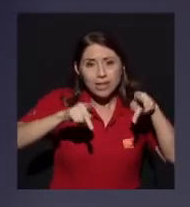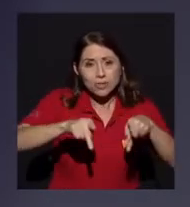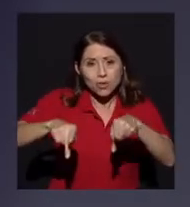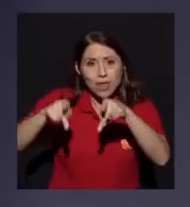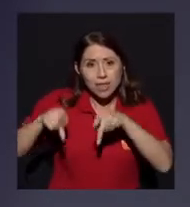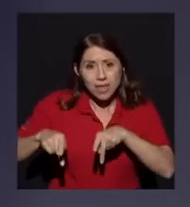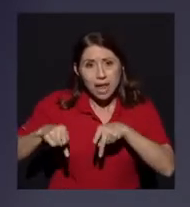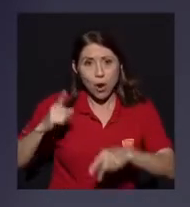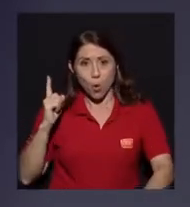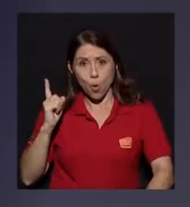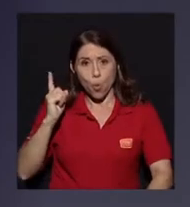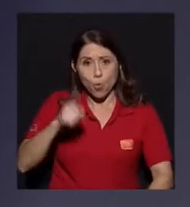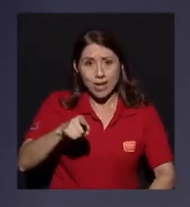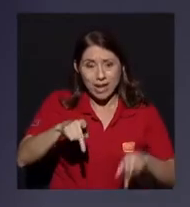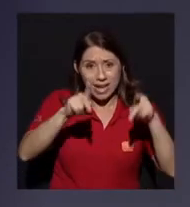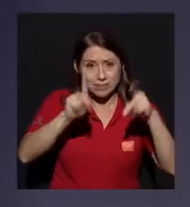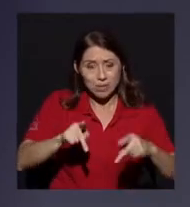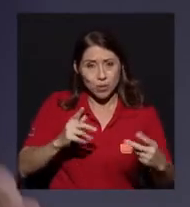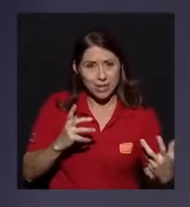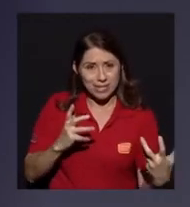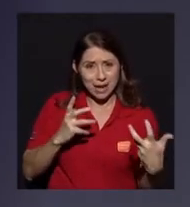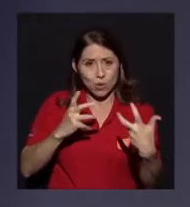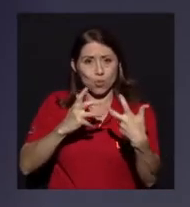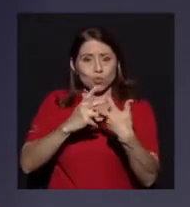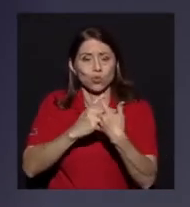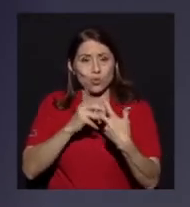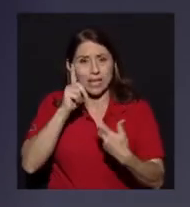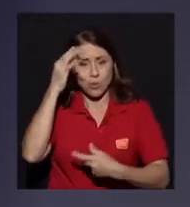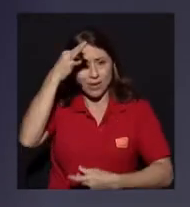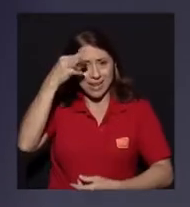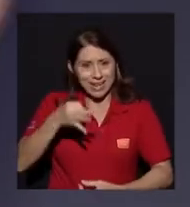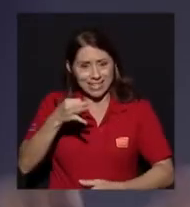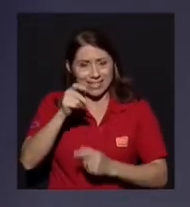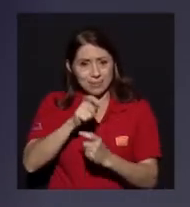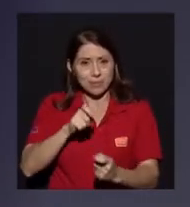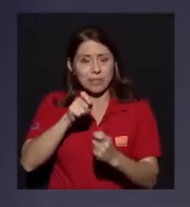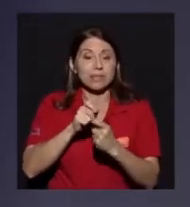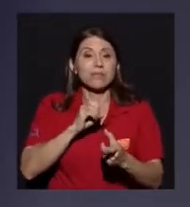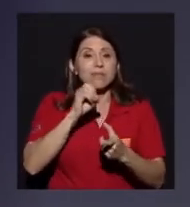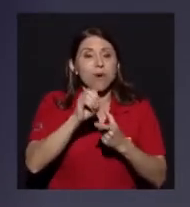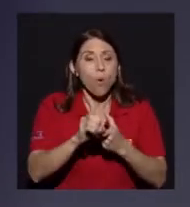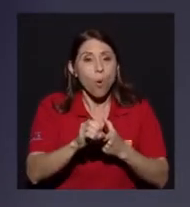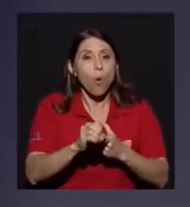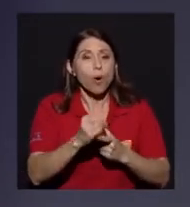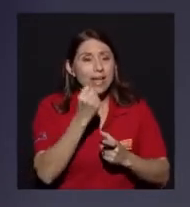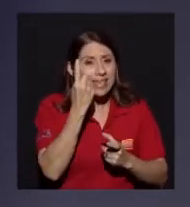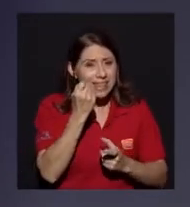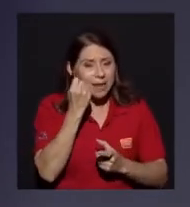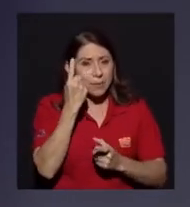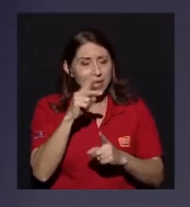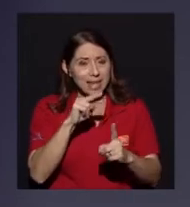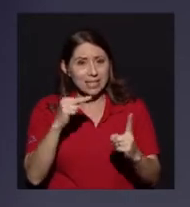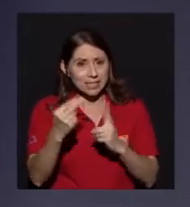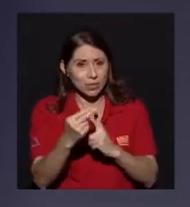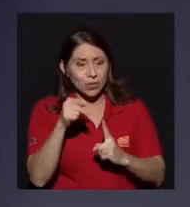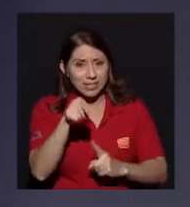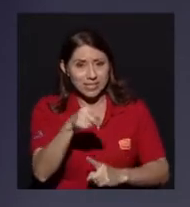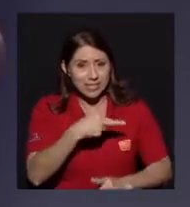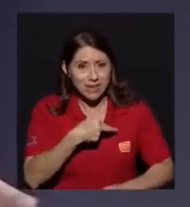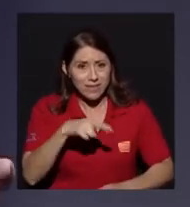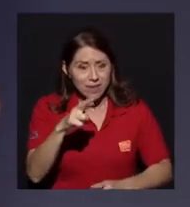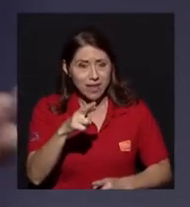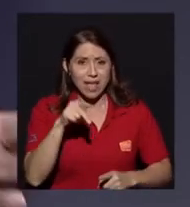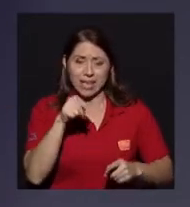personas a ajustarse a un credo específico oa las interpretaciones que podrían devenir de ese credo es completamente